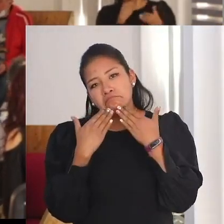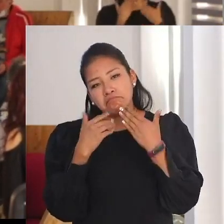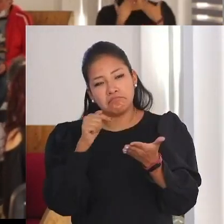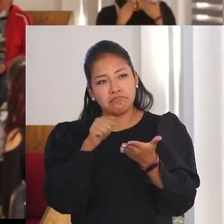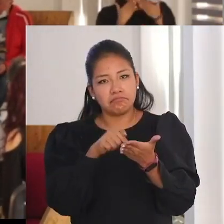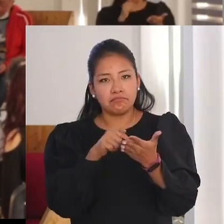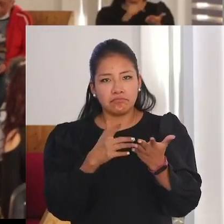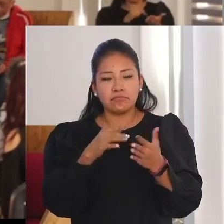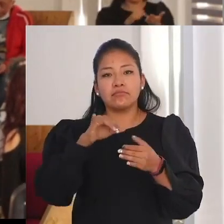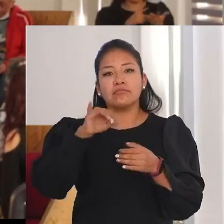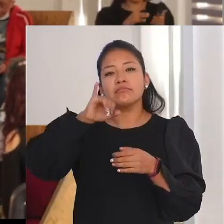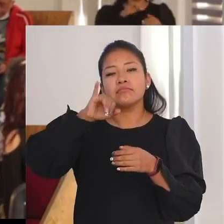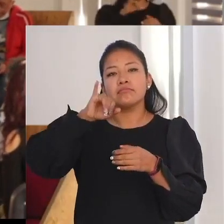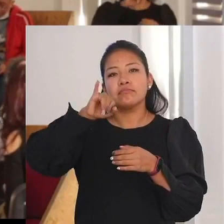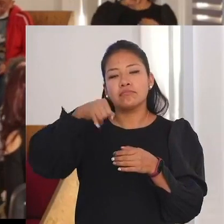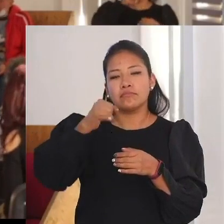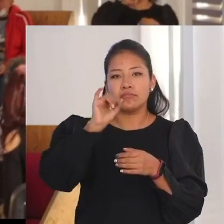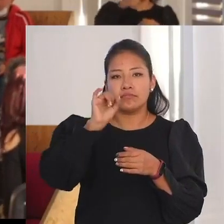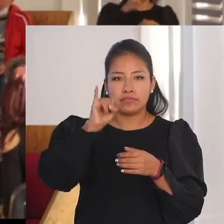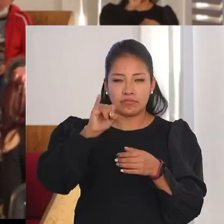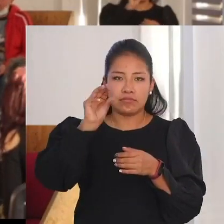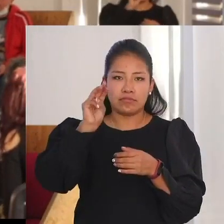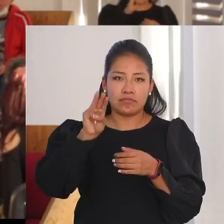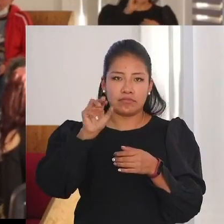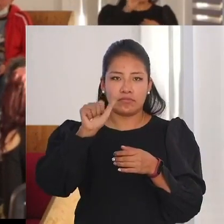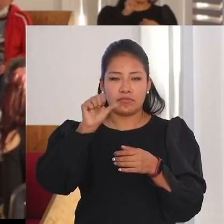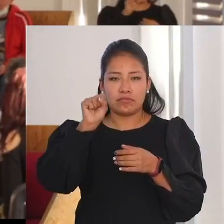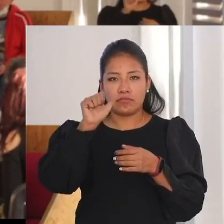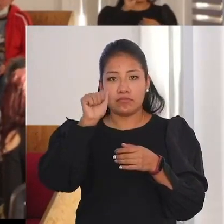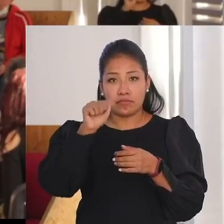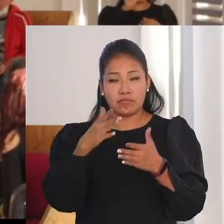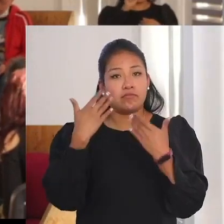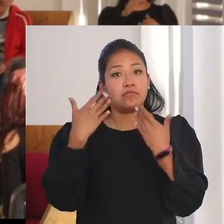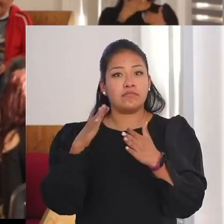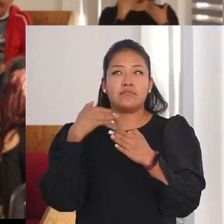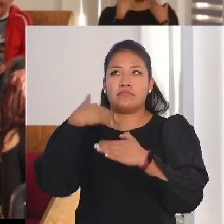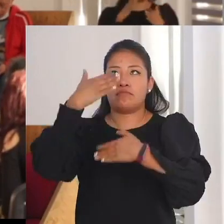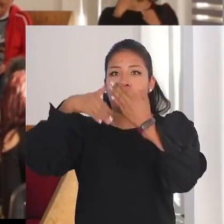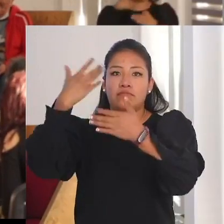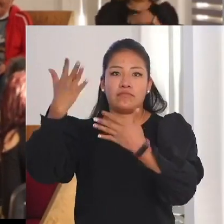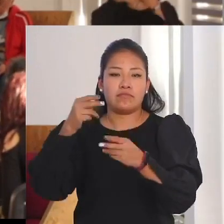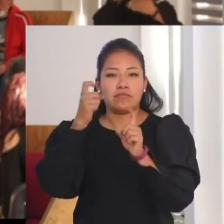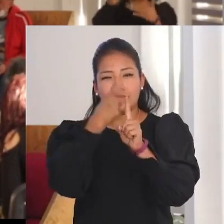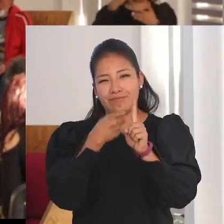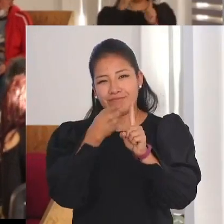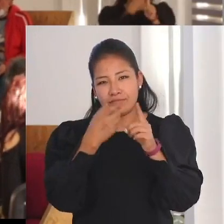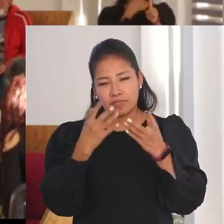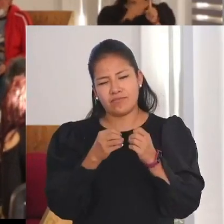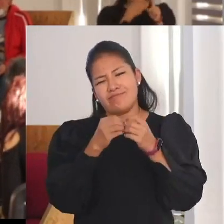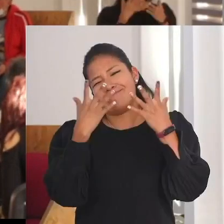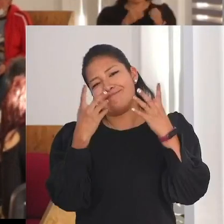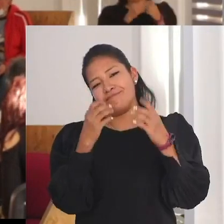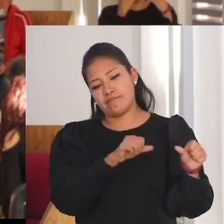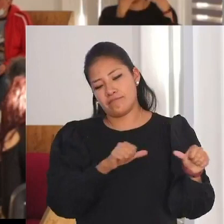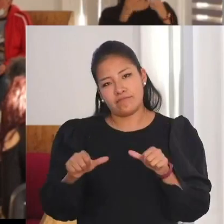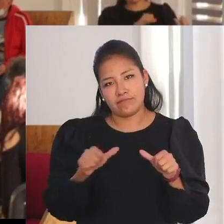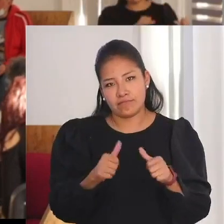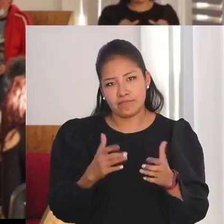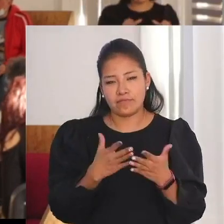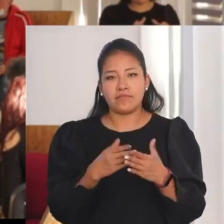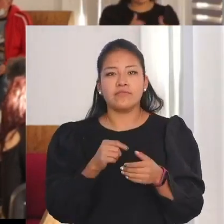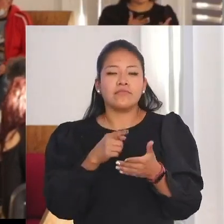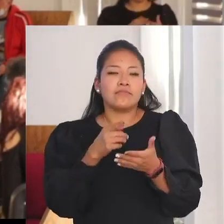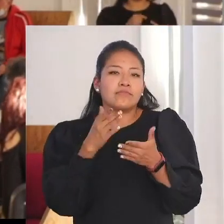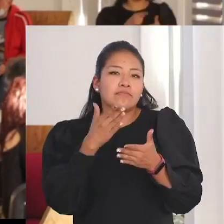que Guasa va a tener Durante los próximos meses diversas actividades conferencias cine otros talleres así que por favor